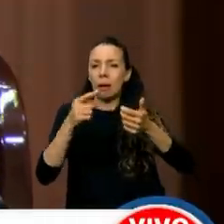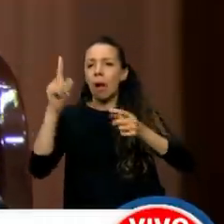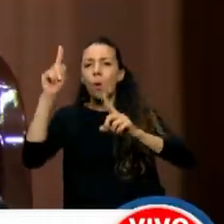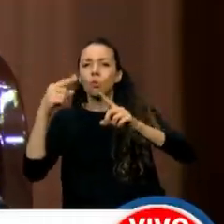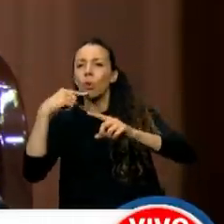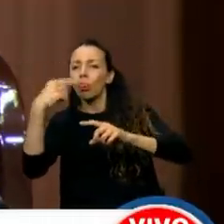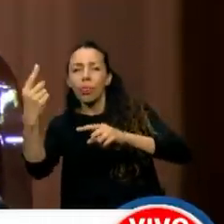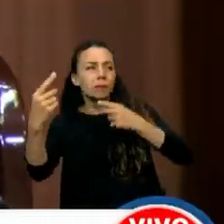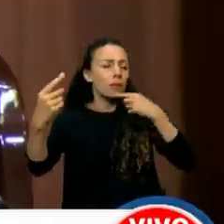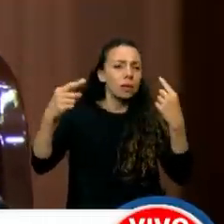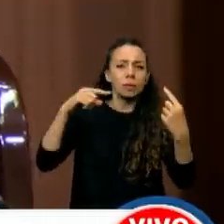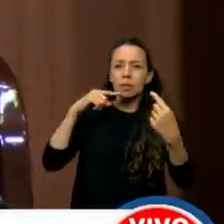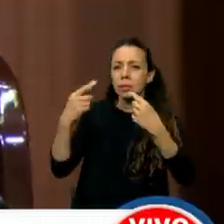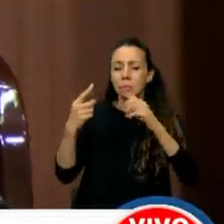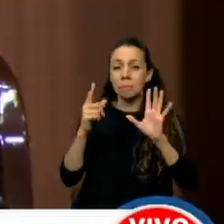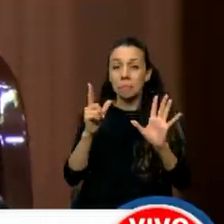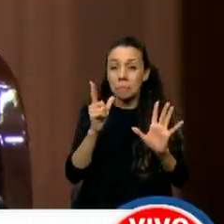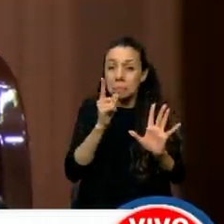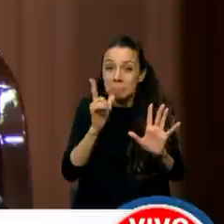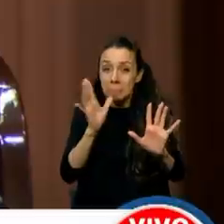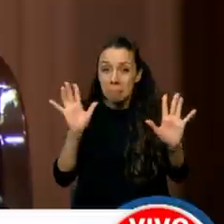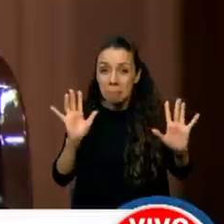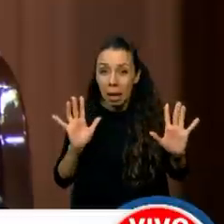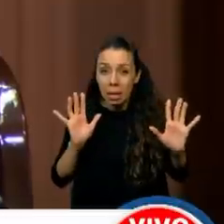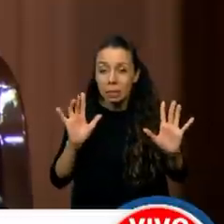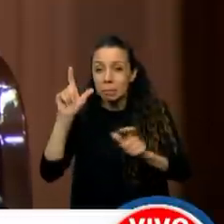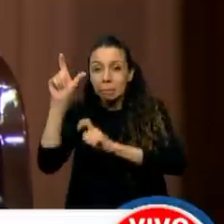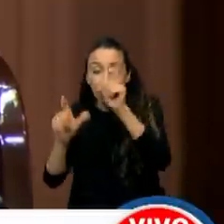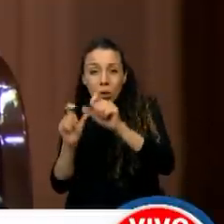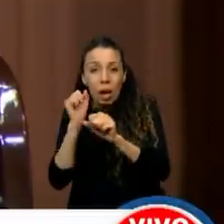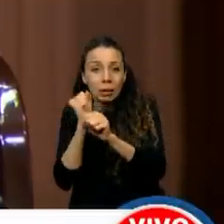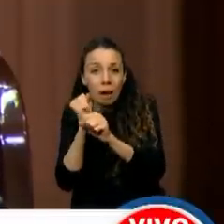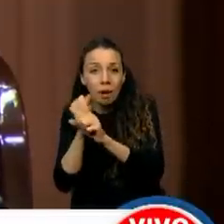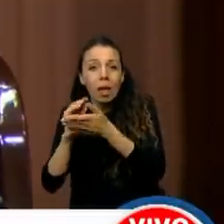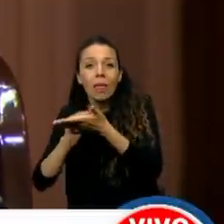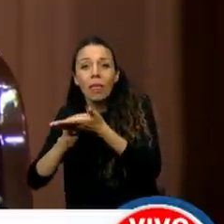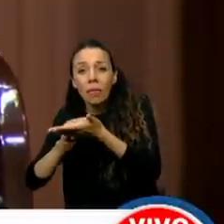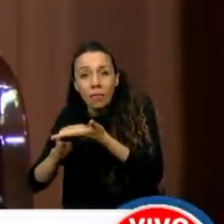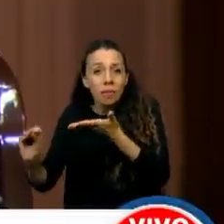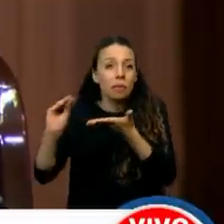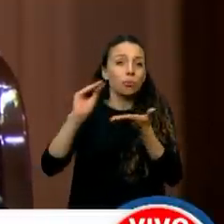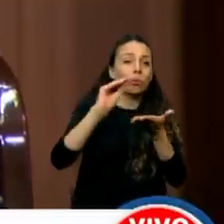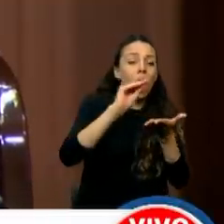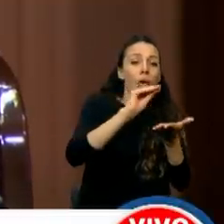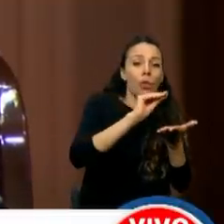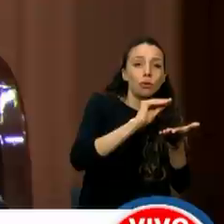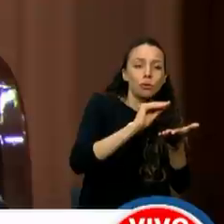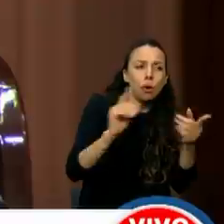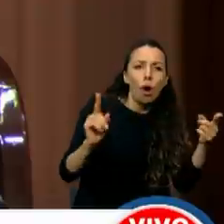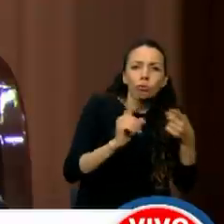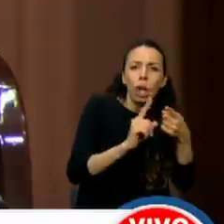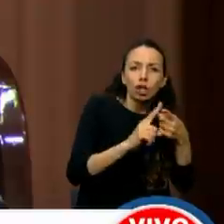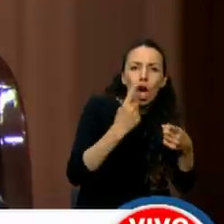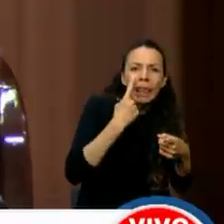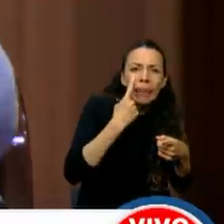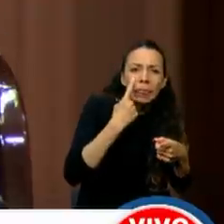escindidos los diputados y diputadas de acá con los intendentes y los gobernadores de sus provincias